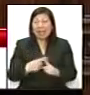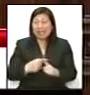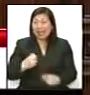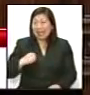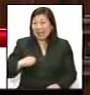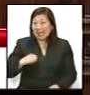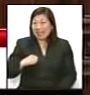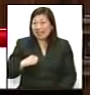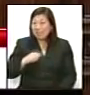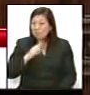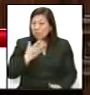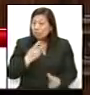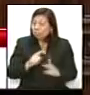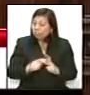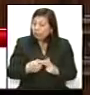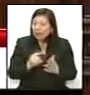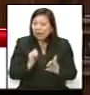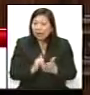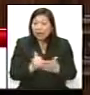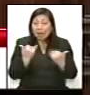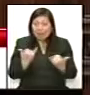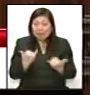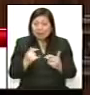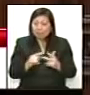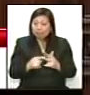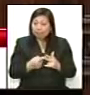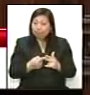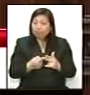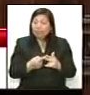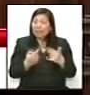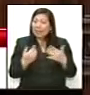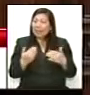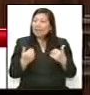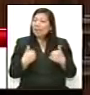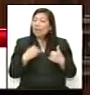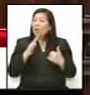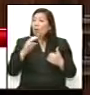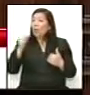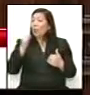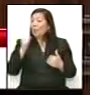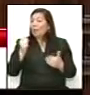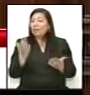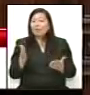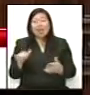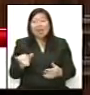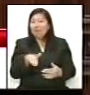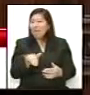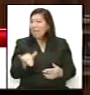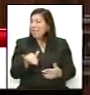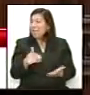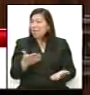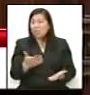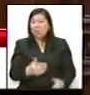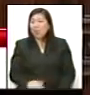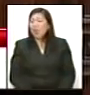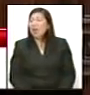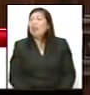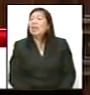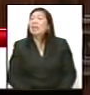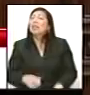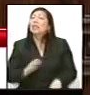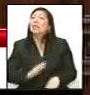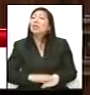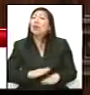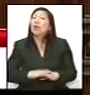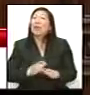una iniciativa y cree que a partir de la iniciativa ya tiene un derecho sobre la obra. Lo mismo dijo sobre